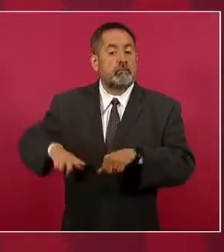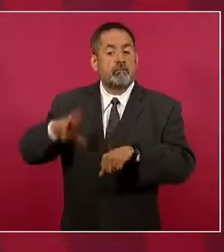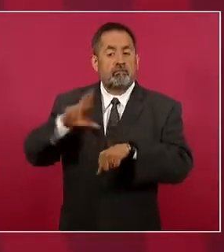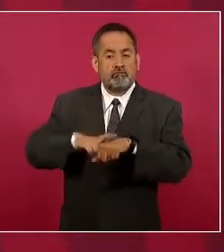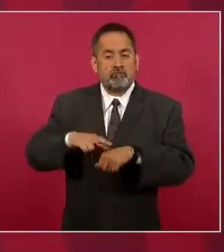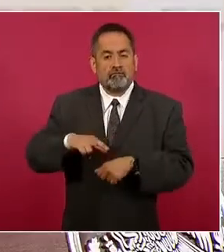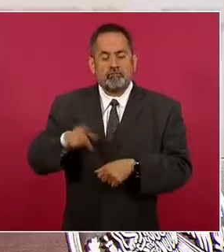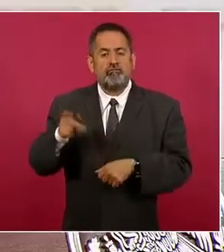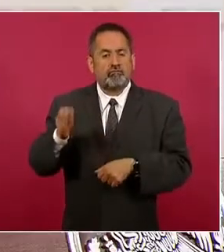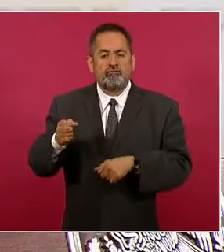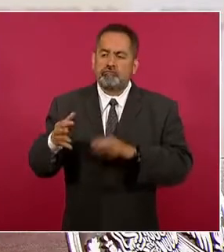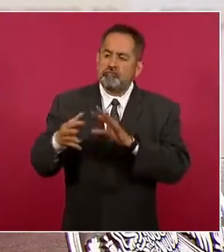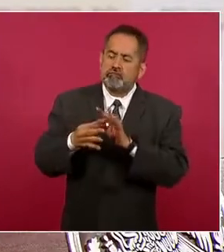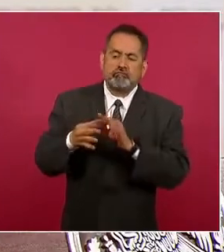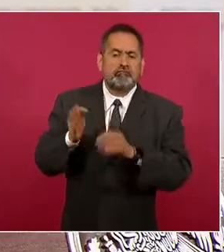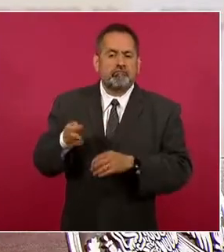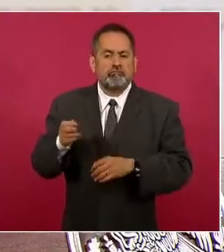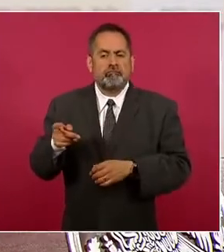aceptó,